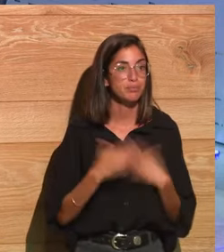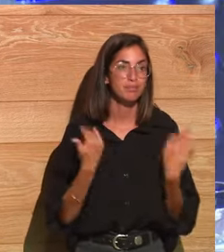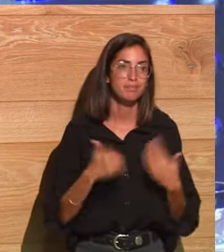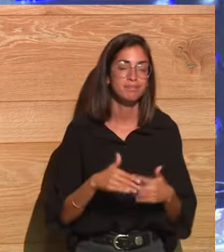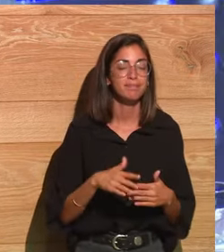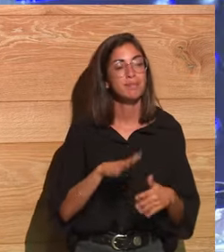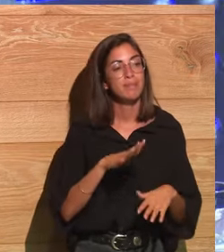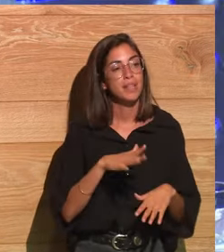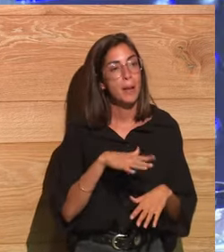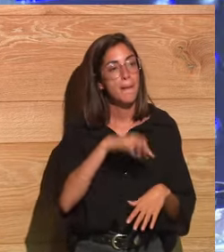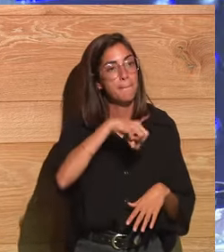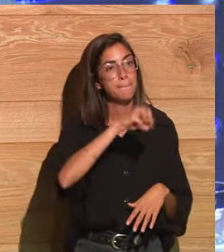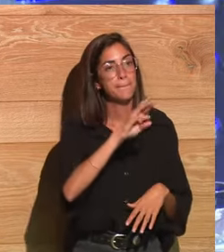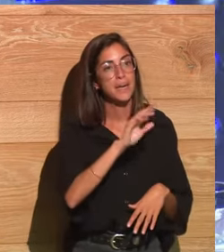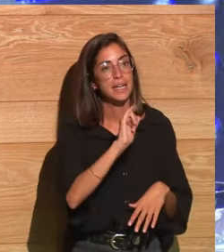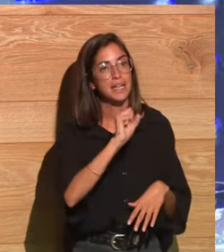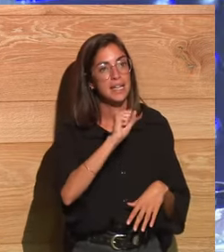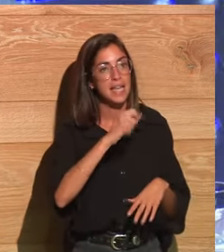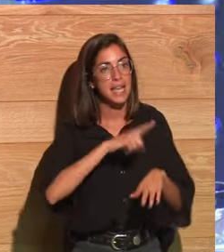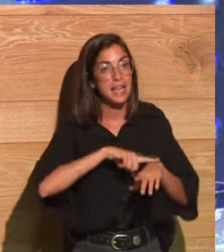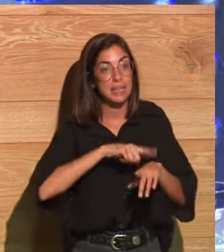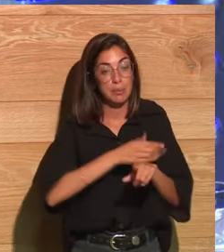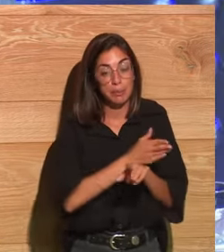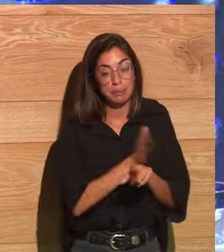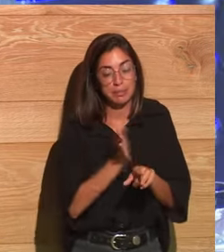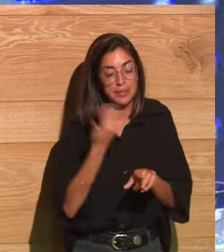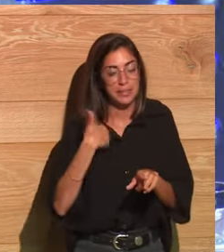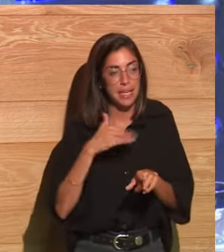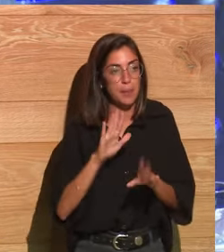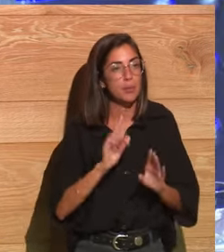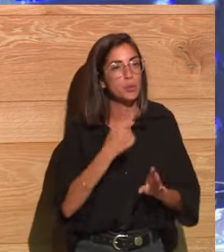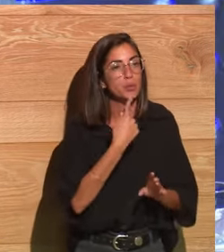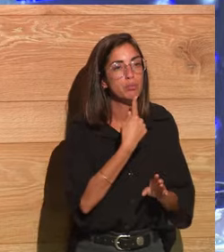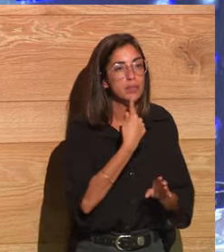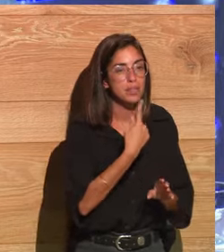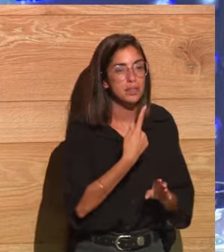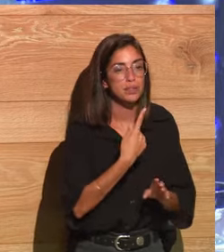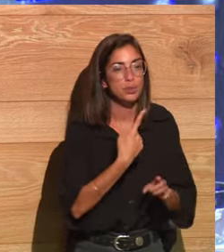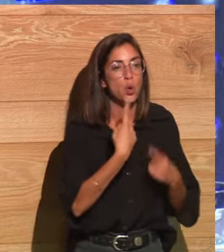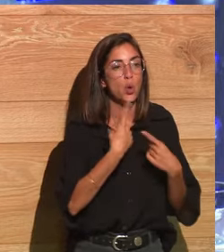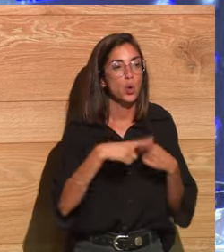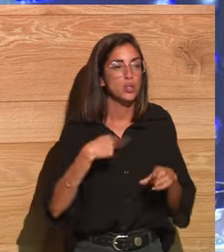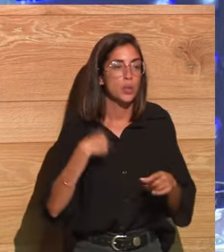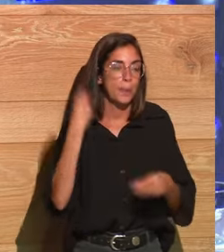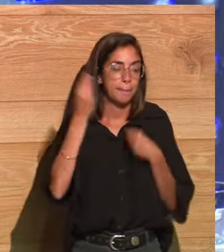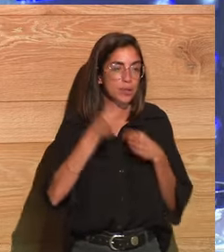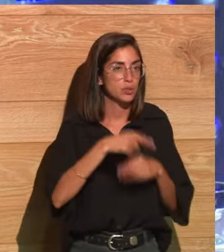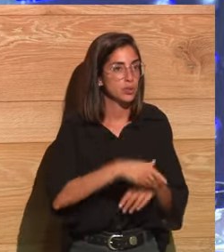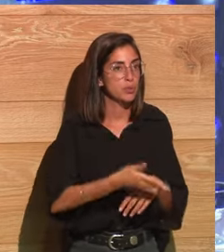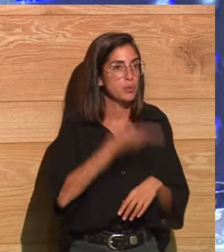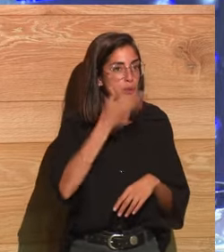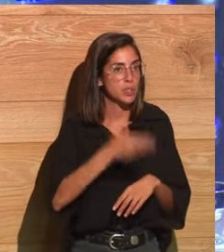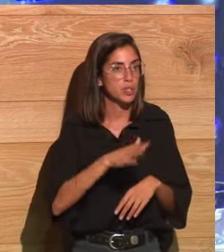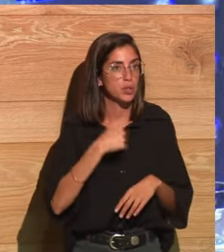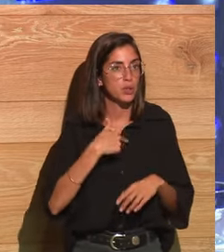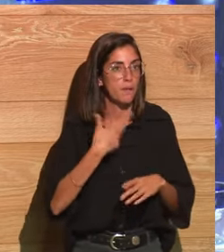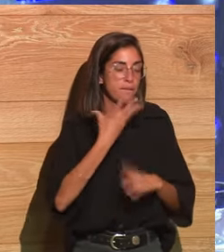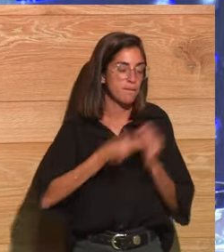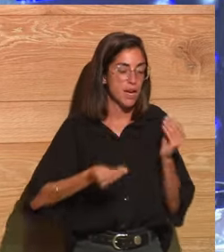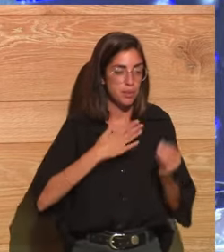estamos prácticamente fuera de tiempo, pero has hecho una cosa que me parece importante y no fallo mío no haber hecho hincapié